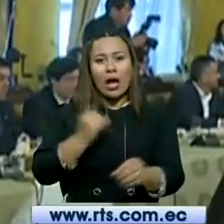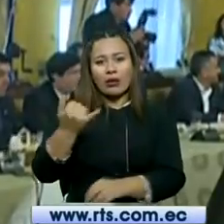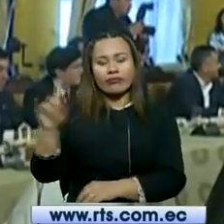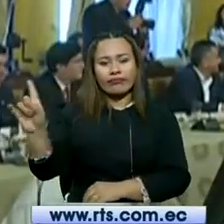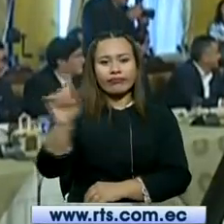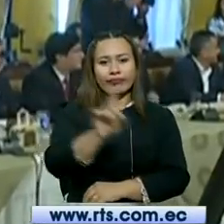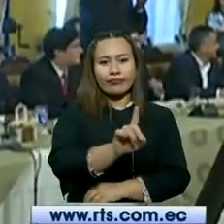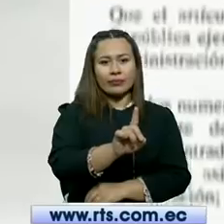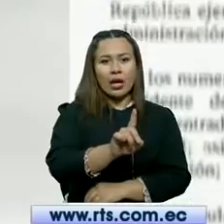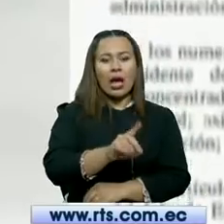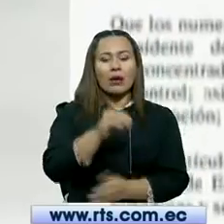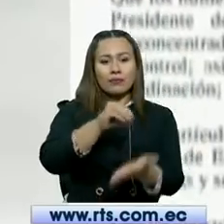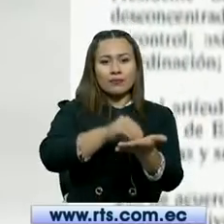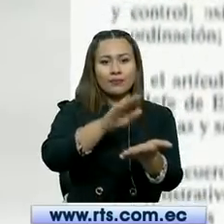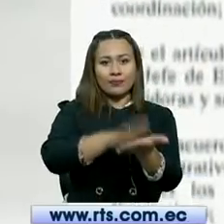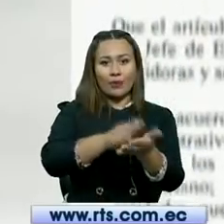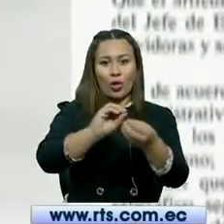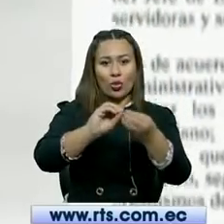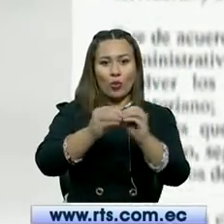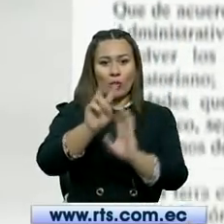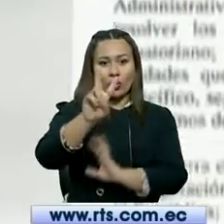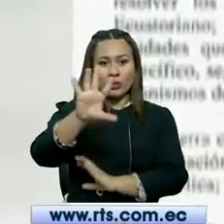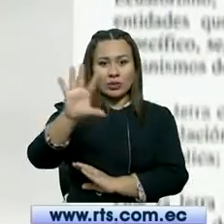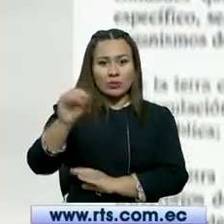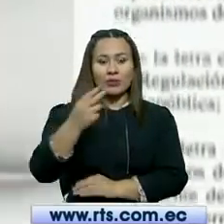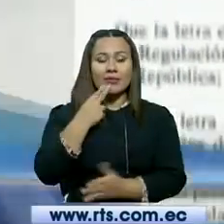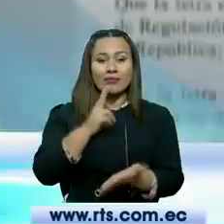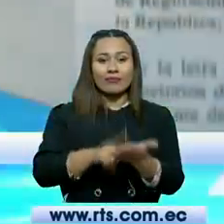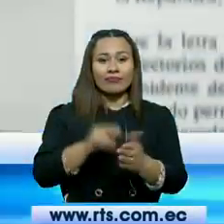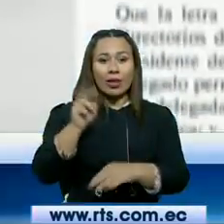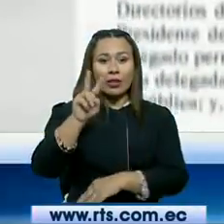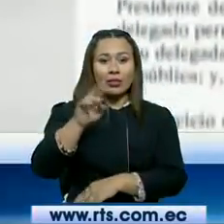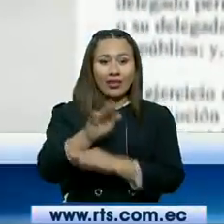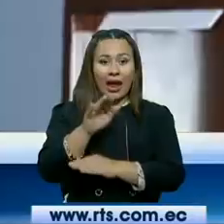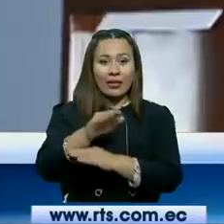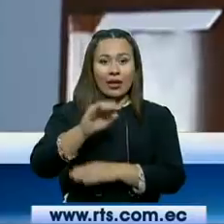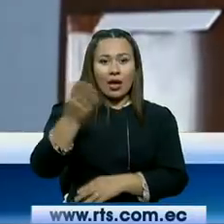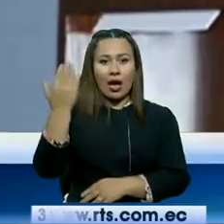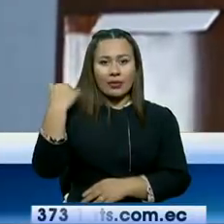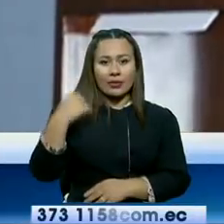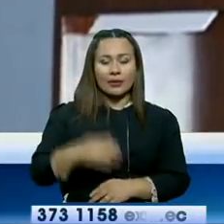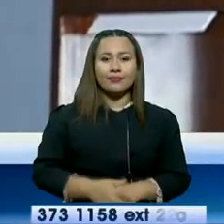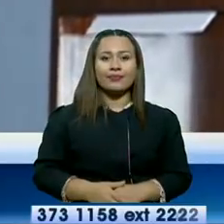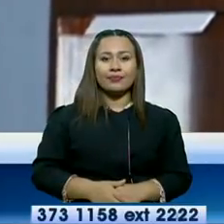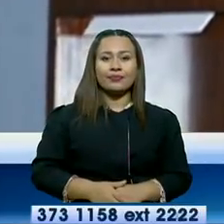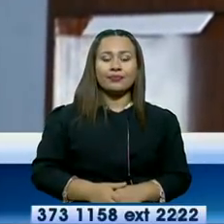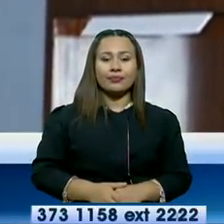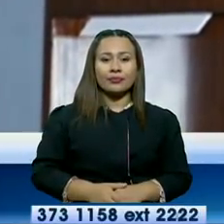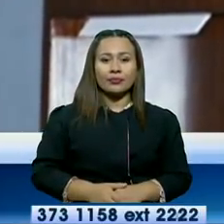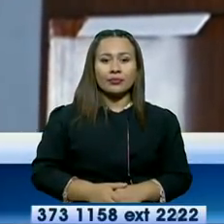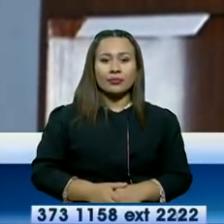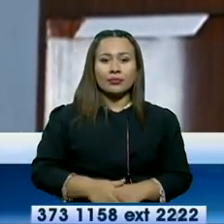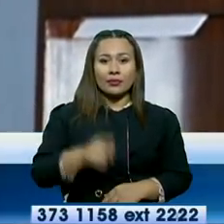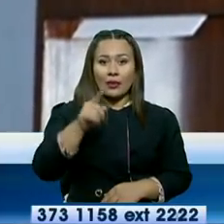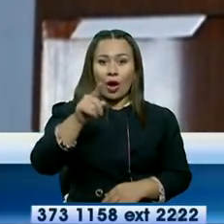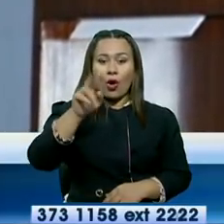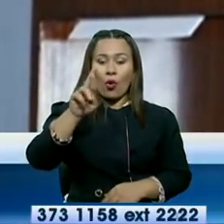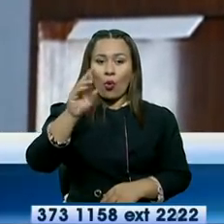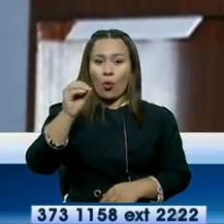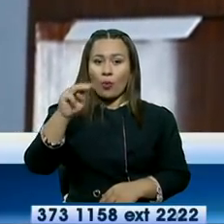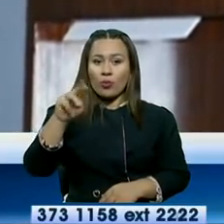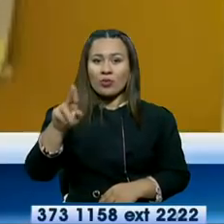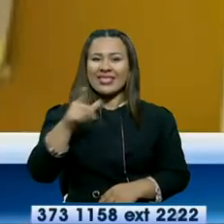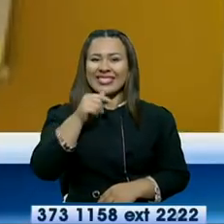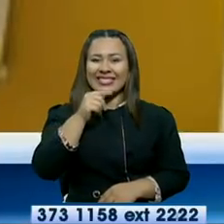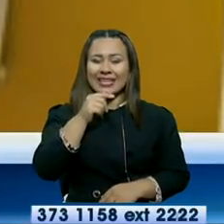través del decreto número 250, emitido la tarde de este viernes. En tanto, Edson Romo tomará el puesto que ejercía